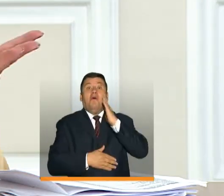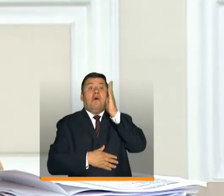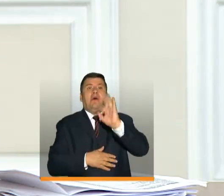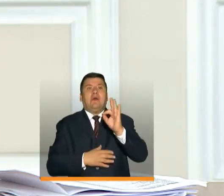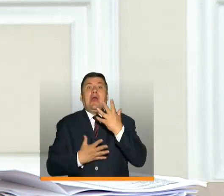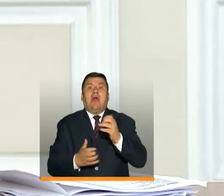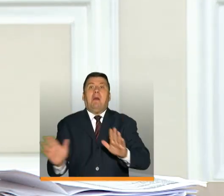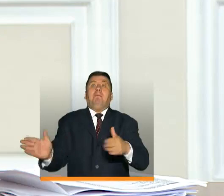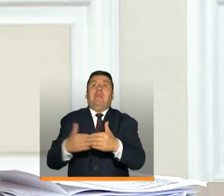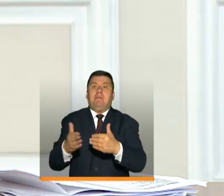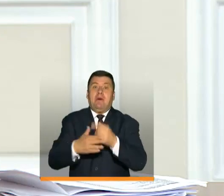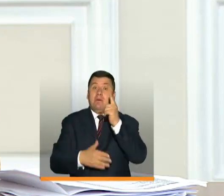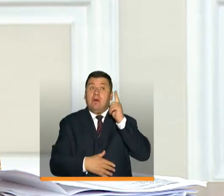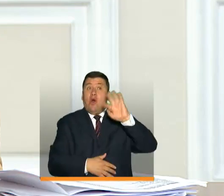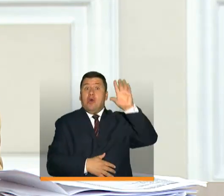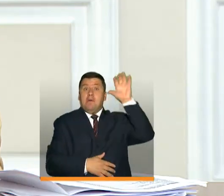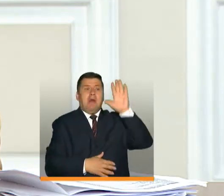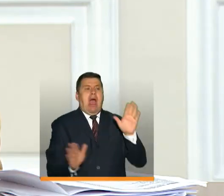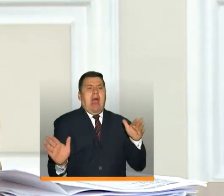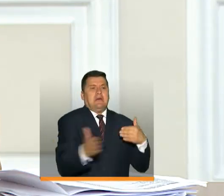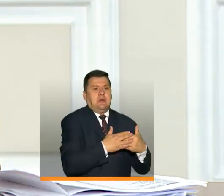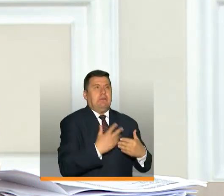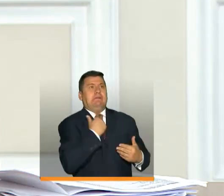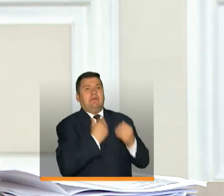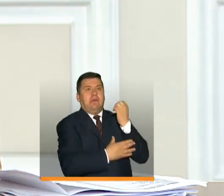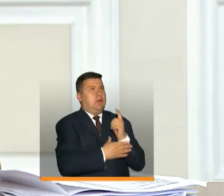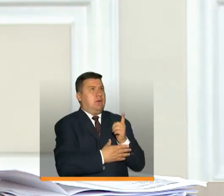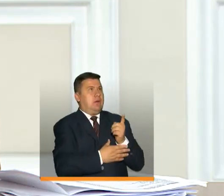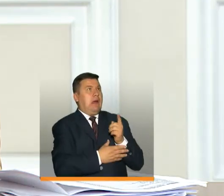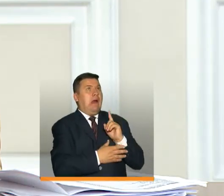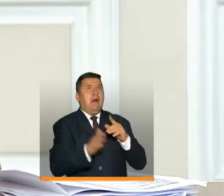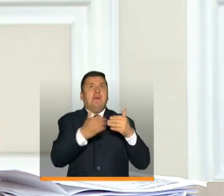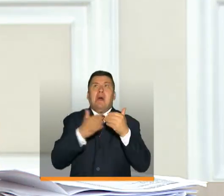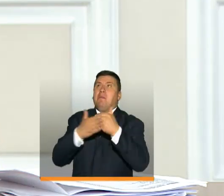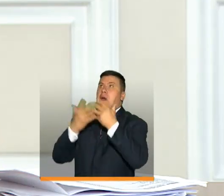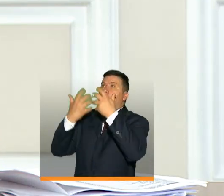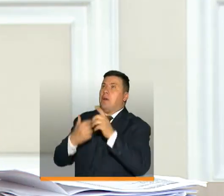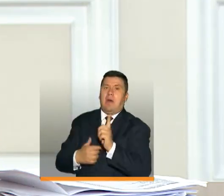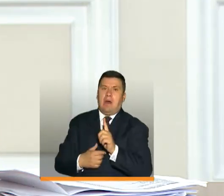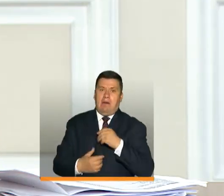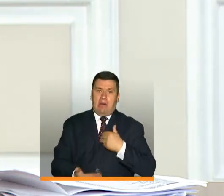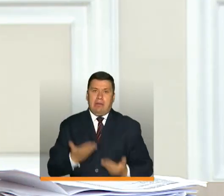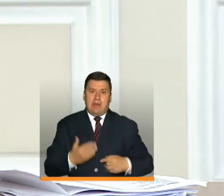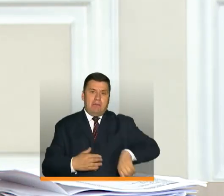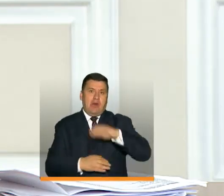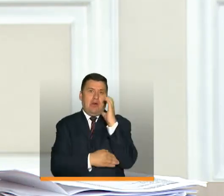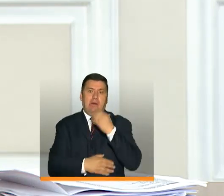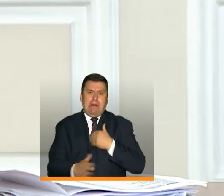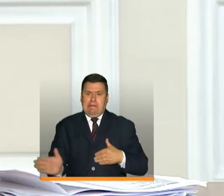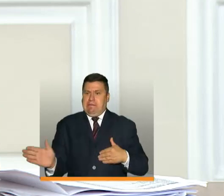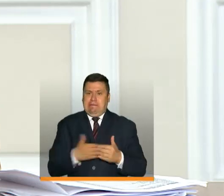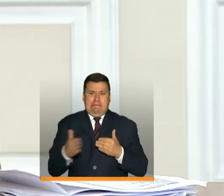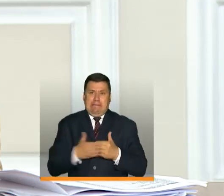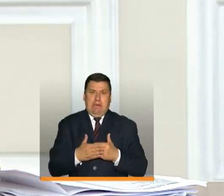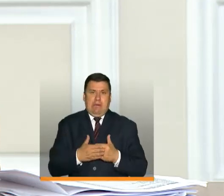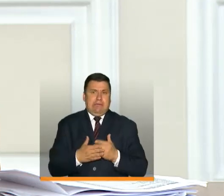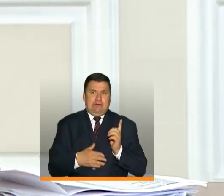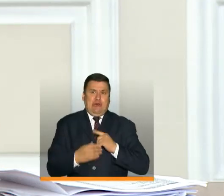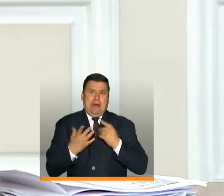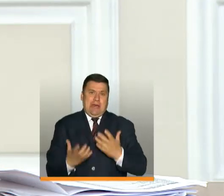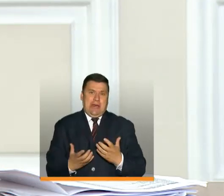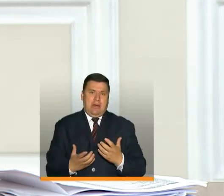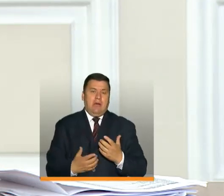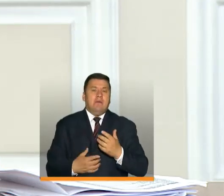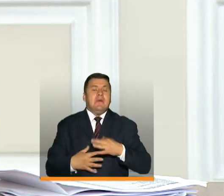futuro, que le ha pasado a otros países. Evitar esos cierres en el futuro depende de todos los colombianos, seguir cuidándonos todos,